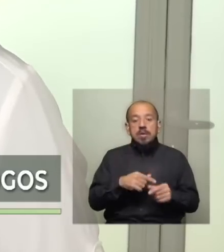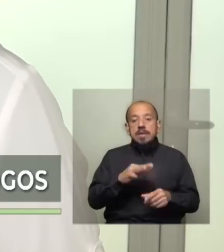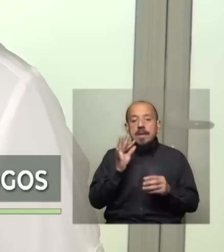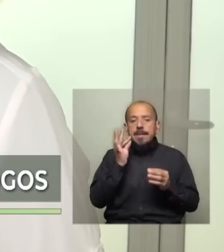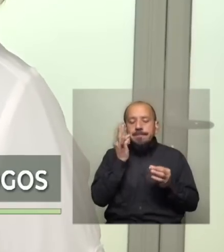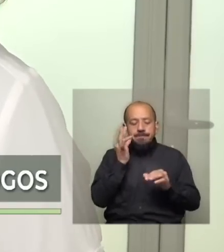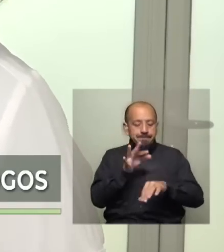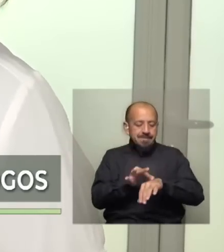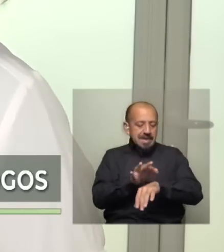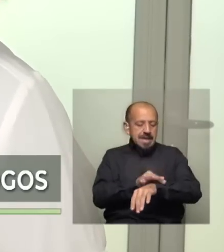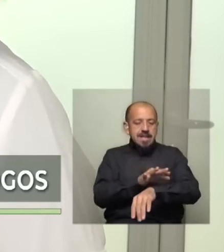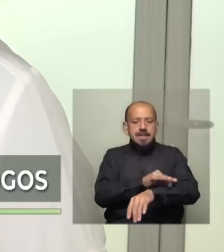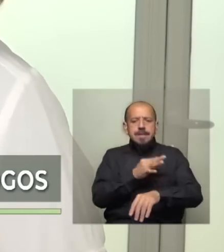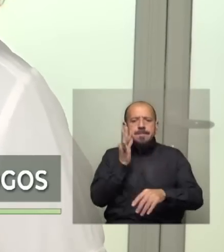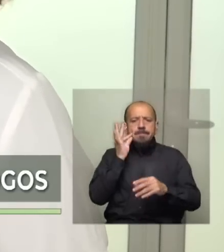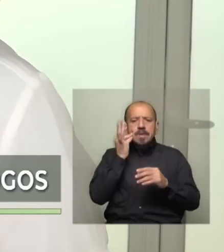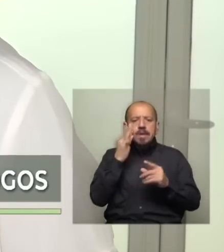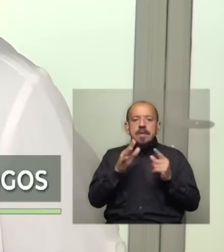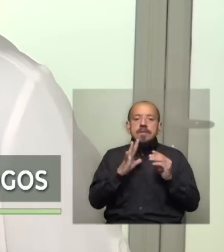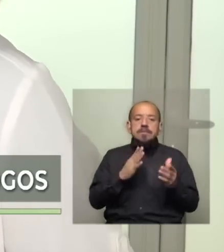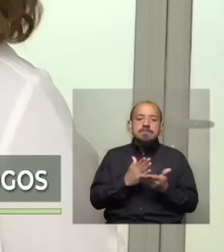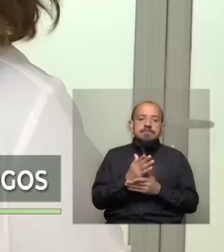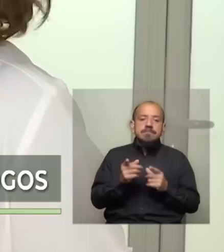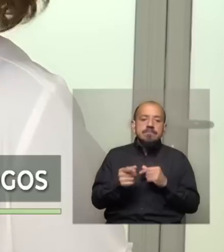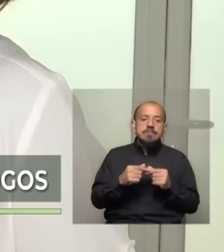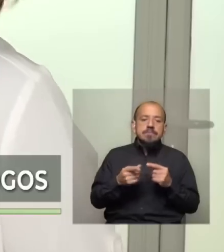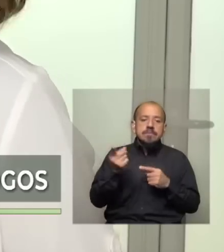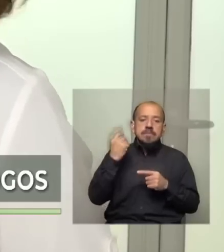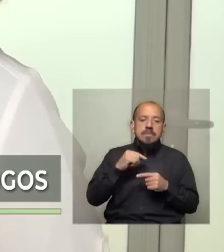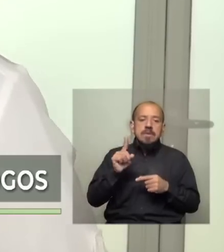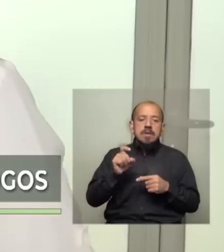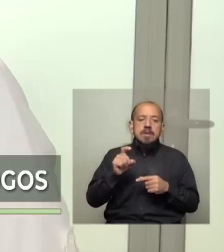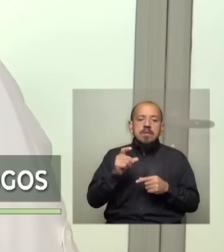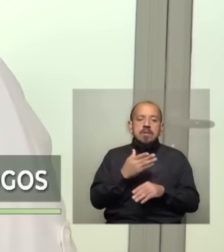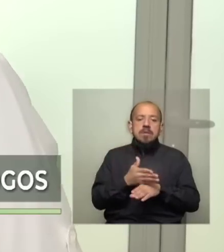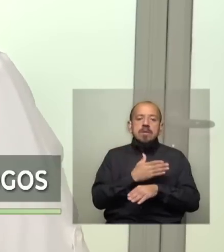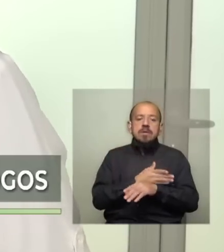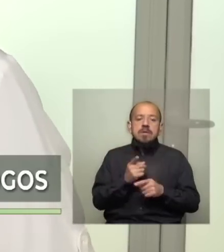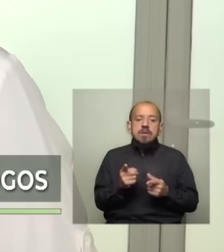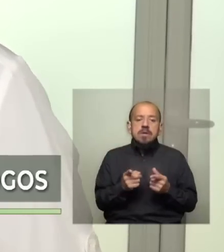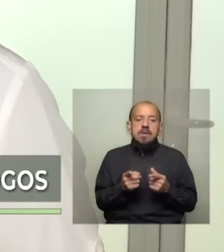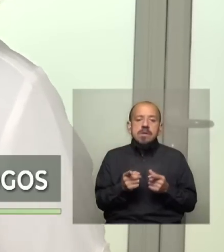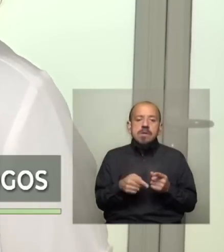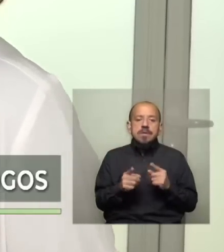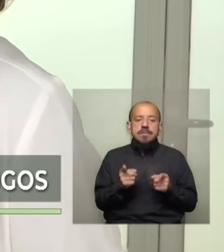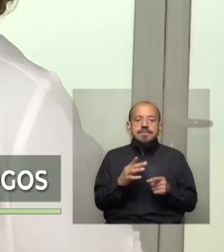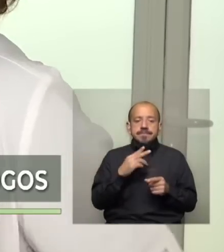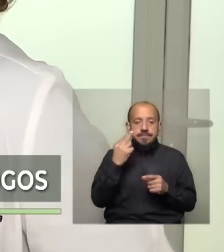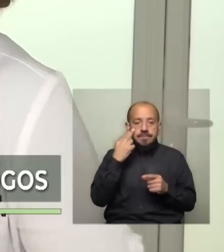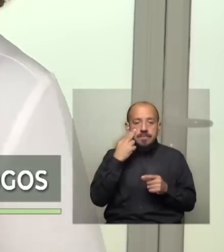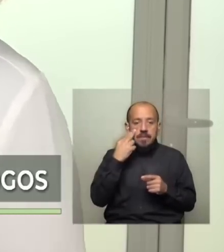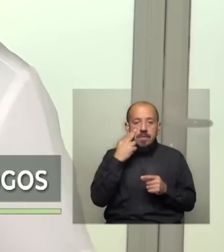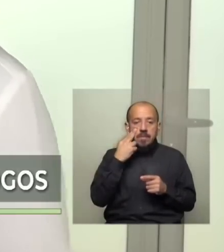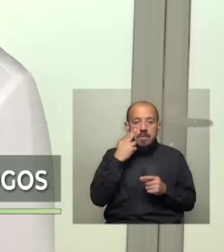frente al agua en general son siempre los mismos el agua la de antes la que teníamos antes de también era un problema